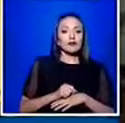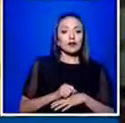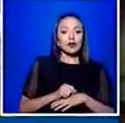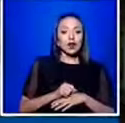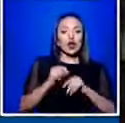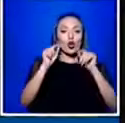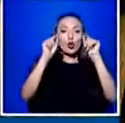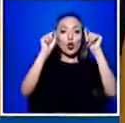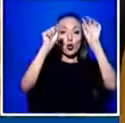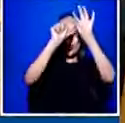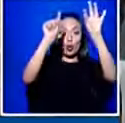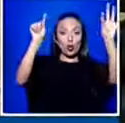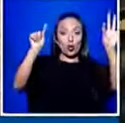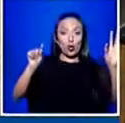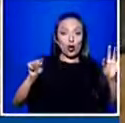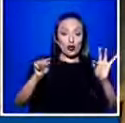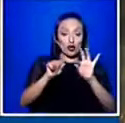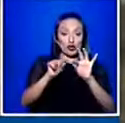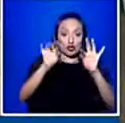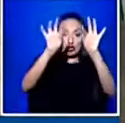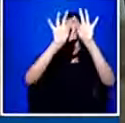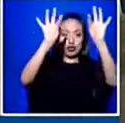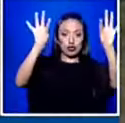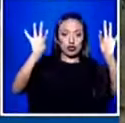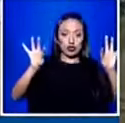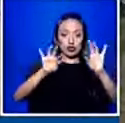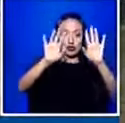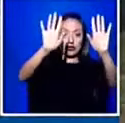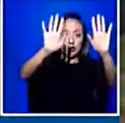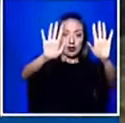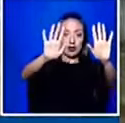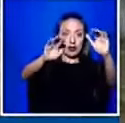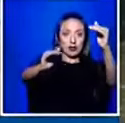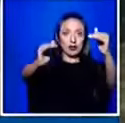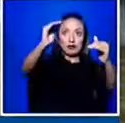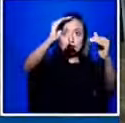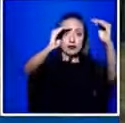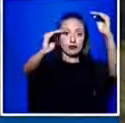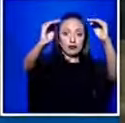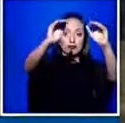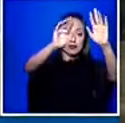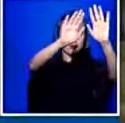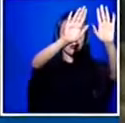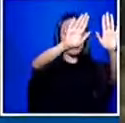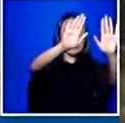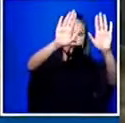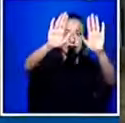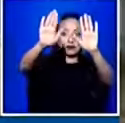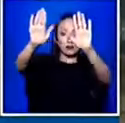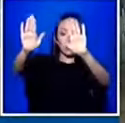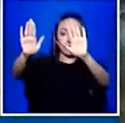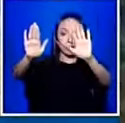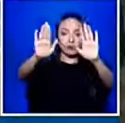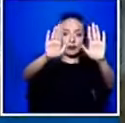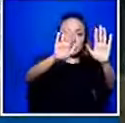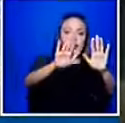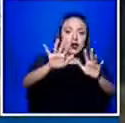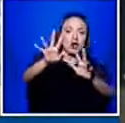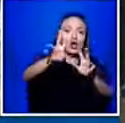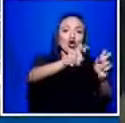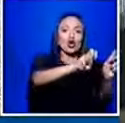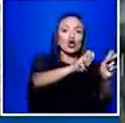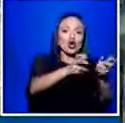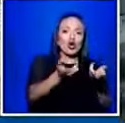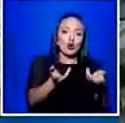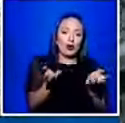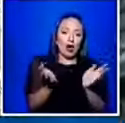cuadros artísticos que estaban ubicadas en esta parte alta de la estructura metálica están siendo llevados. Miren, se